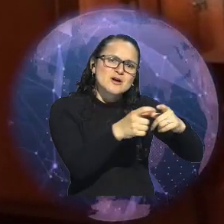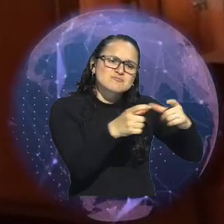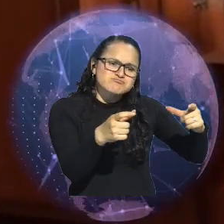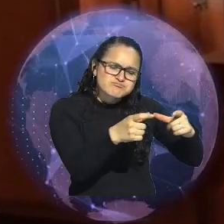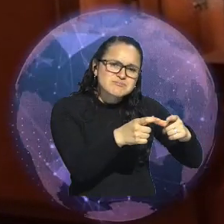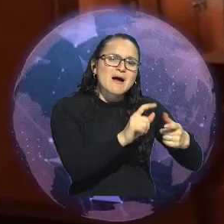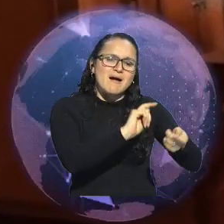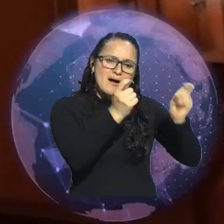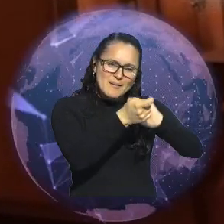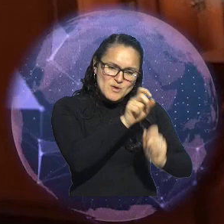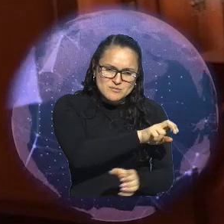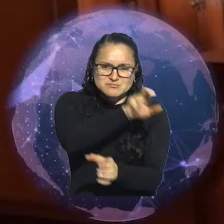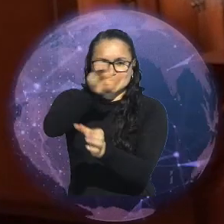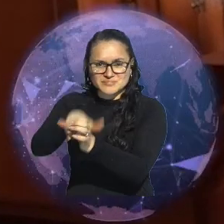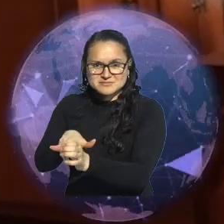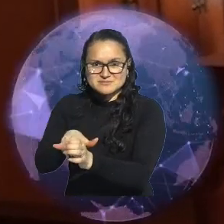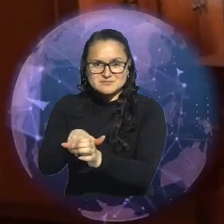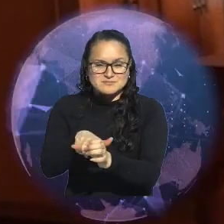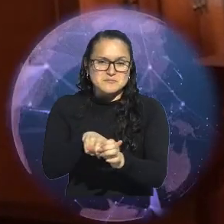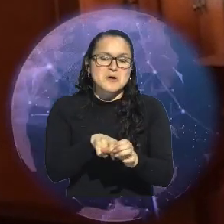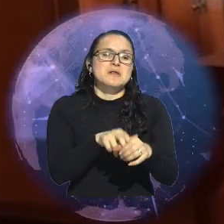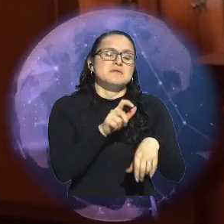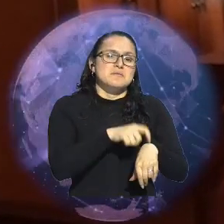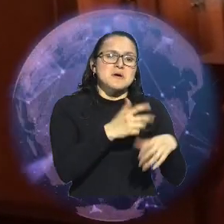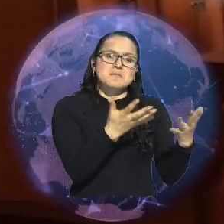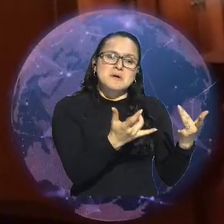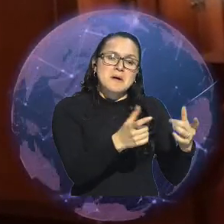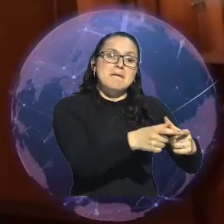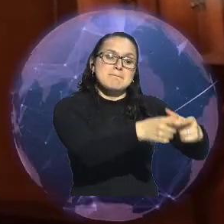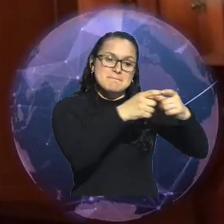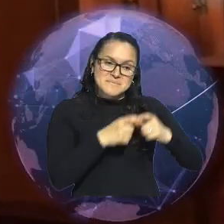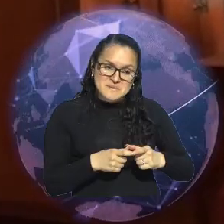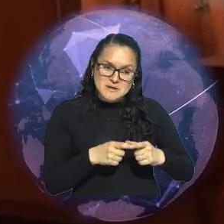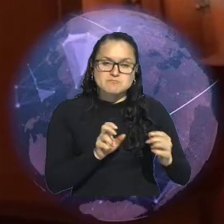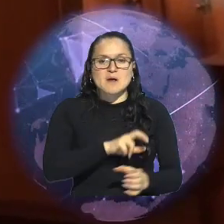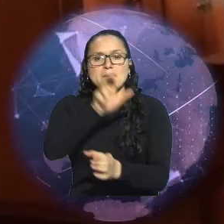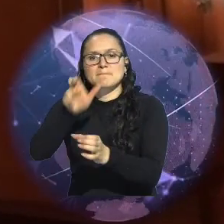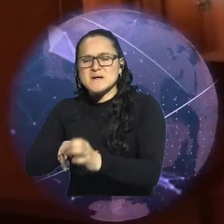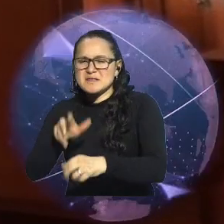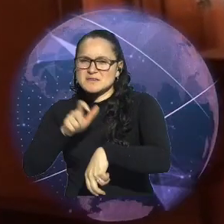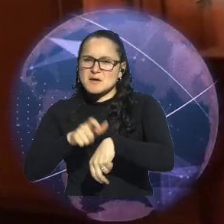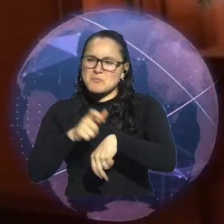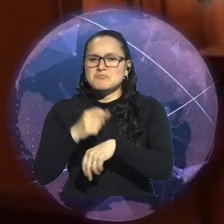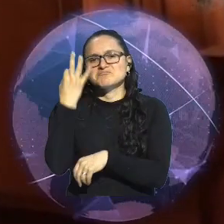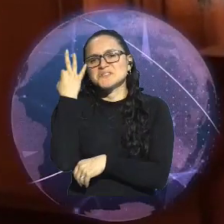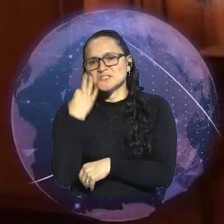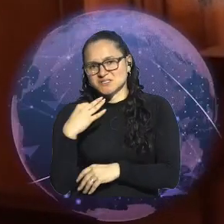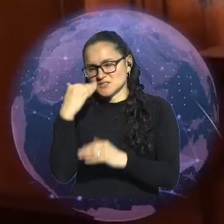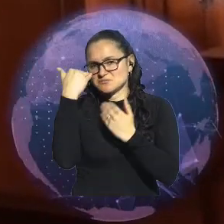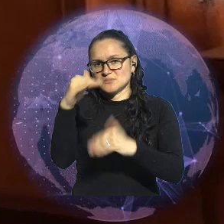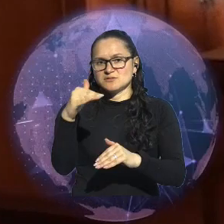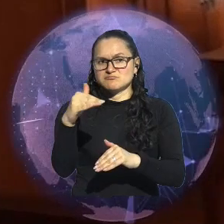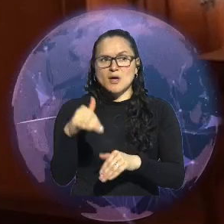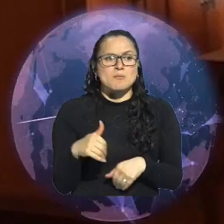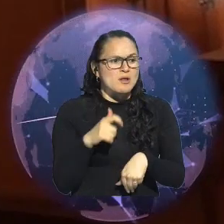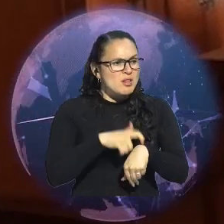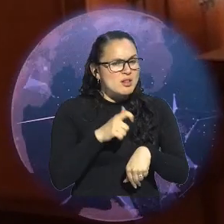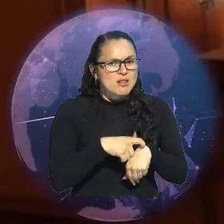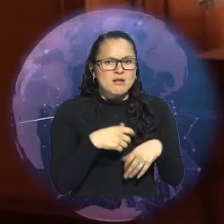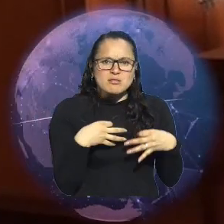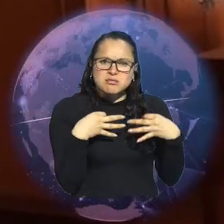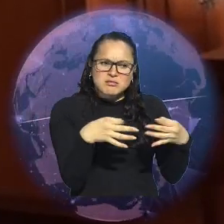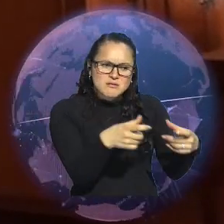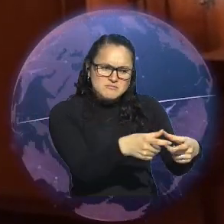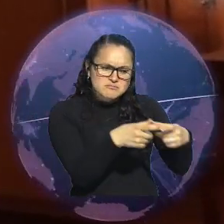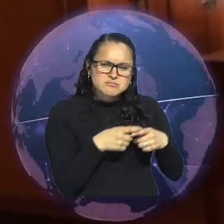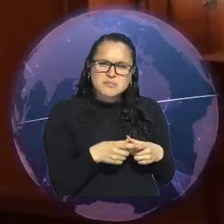ser portada efectivamente en un plazo no mayor a tres días hábiles si definitivamente no recibe la hacen card en este tiempo procederá a